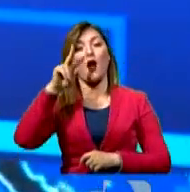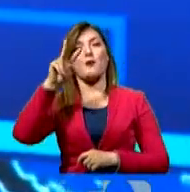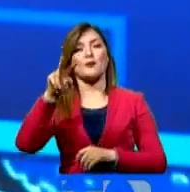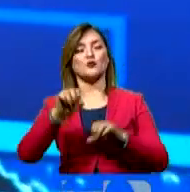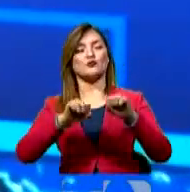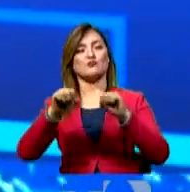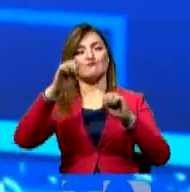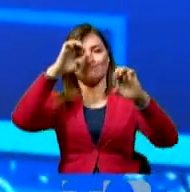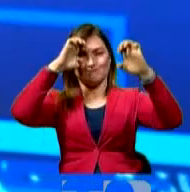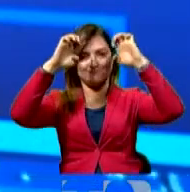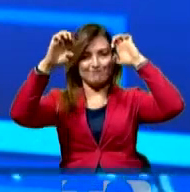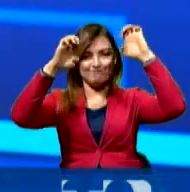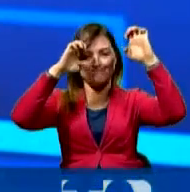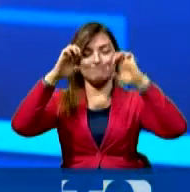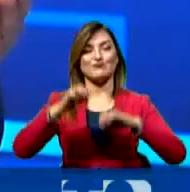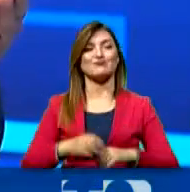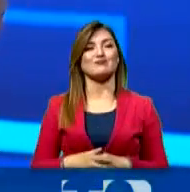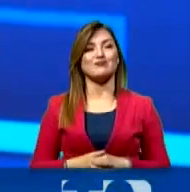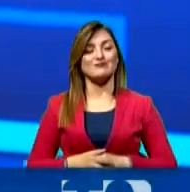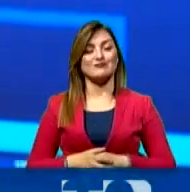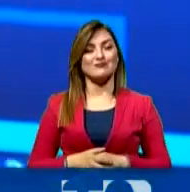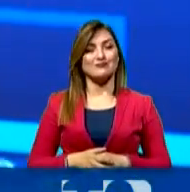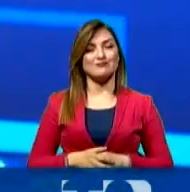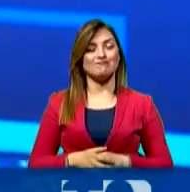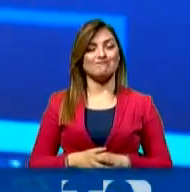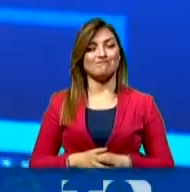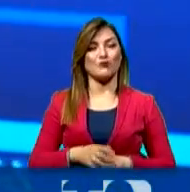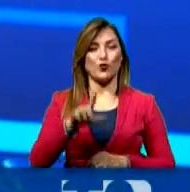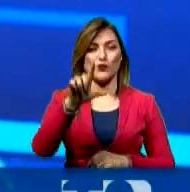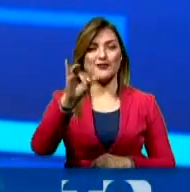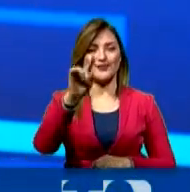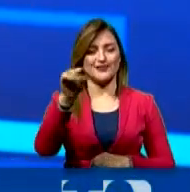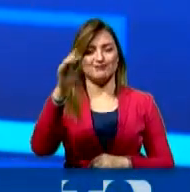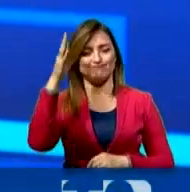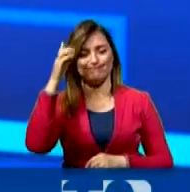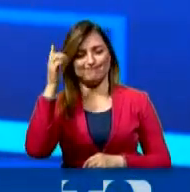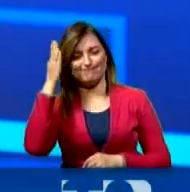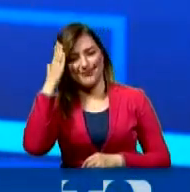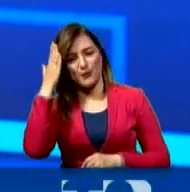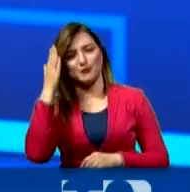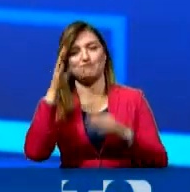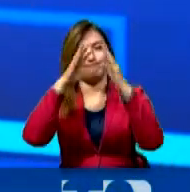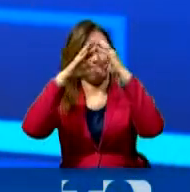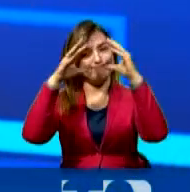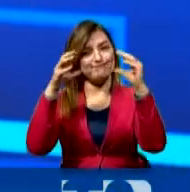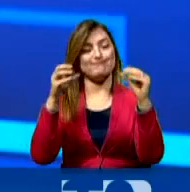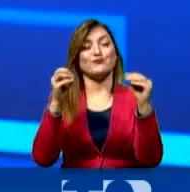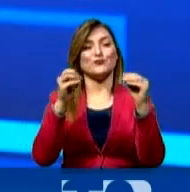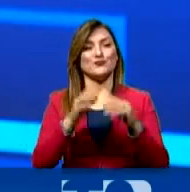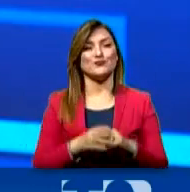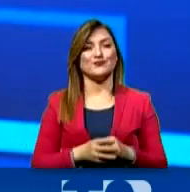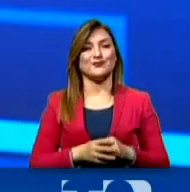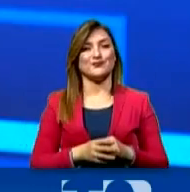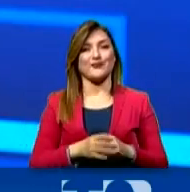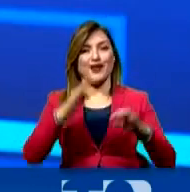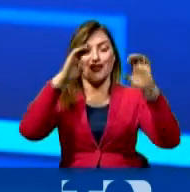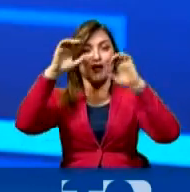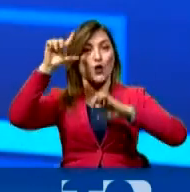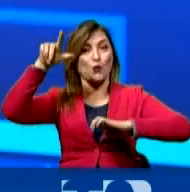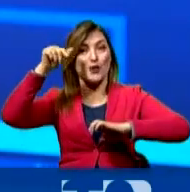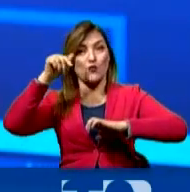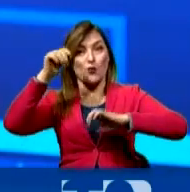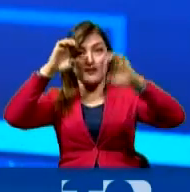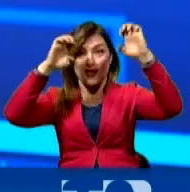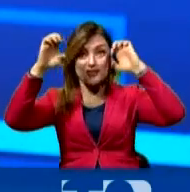gestión estratégica. Y por supuesto que en esto, Liz, usted comprenderá, no es del caso revelar cuál es la estrategia que el